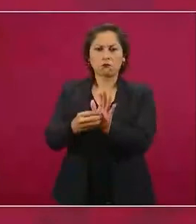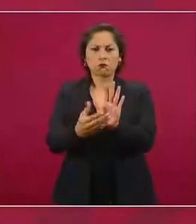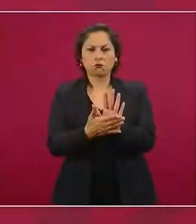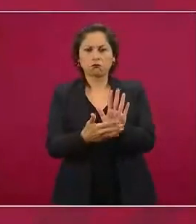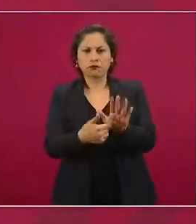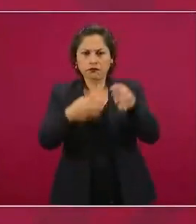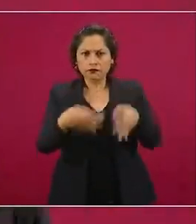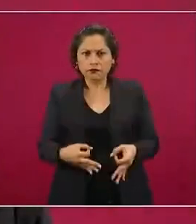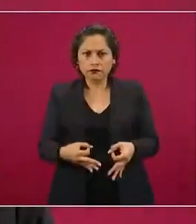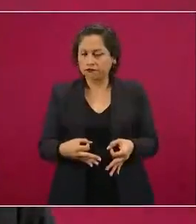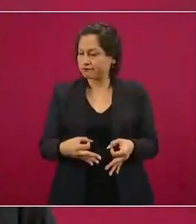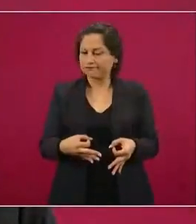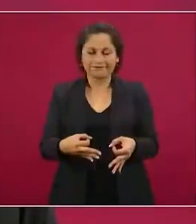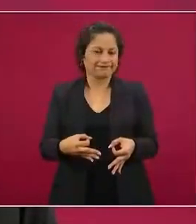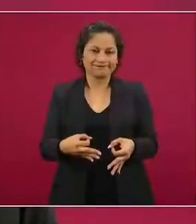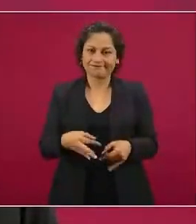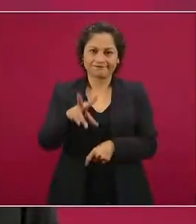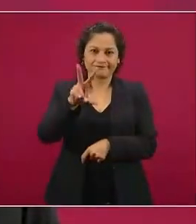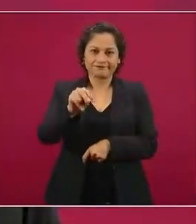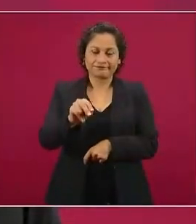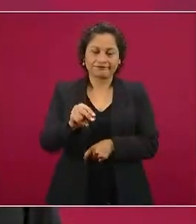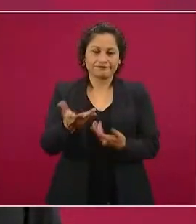Yo no sé